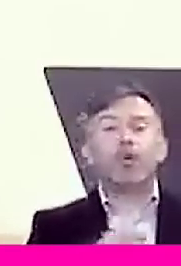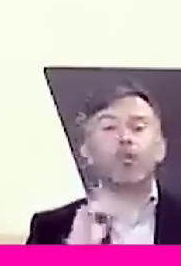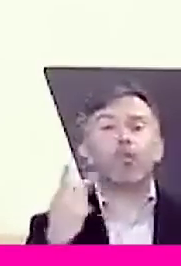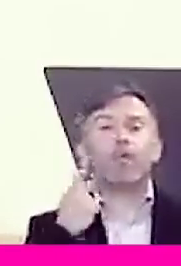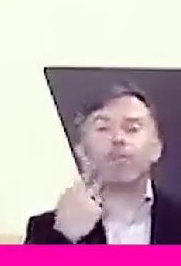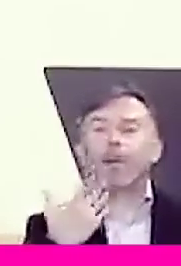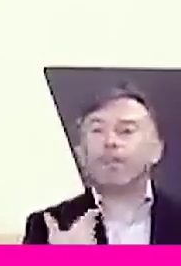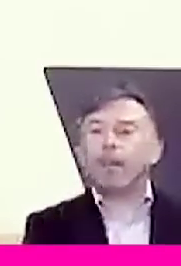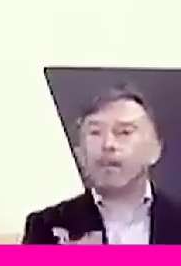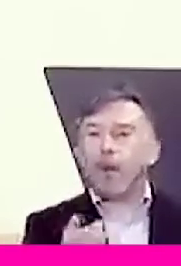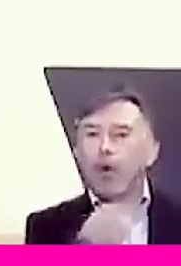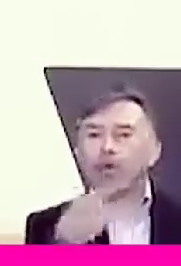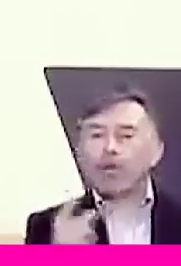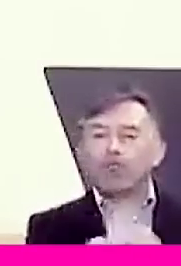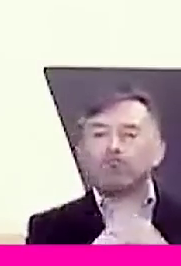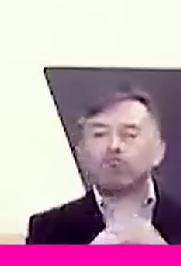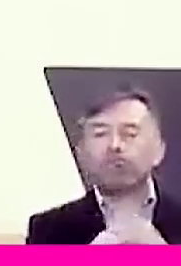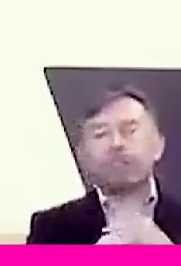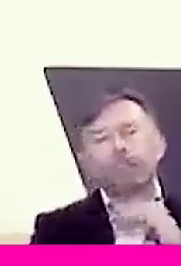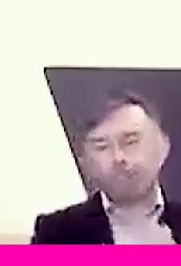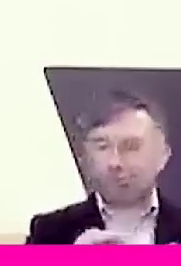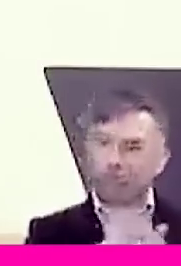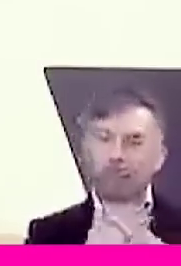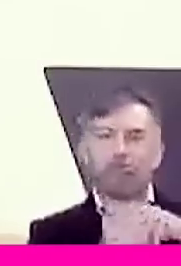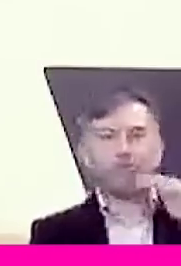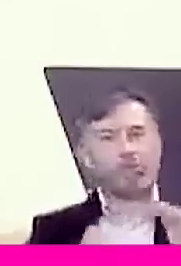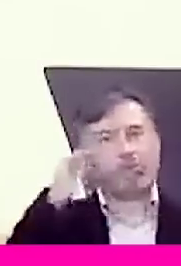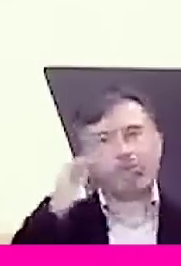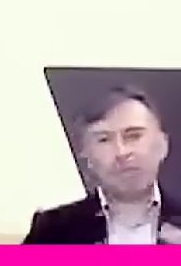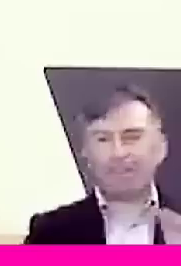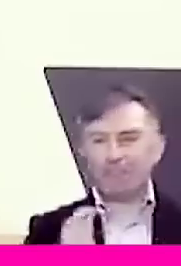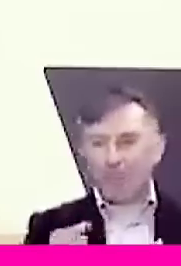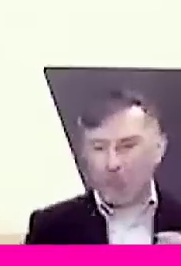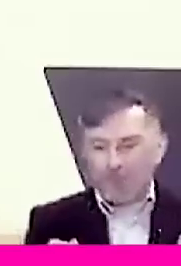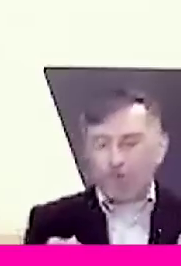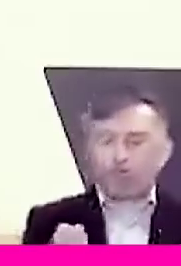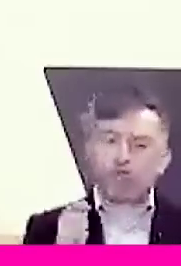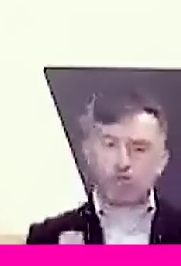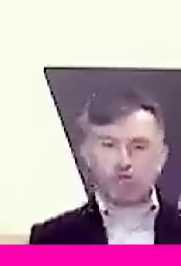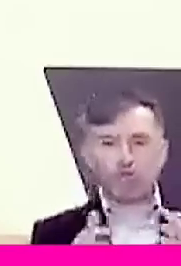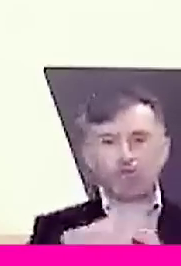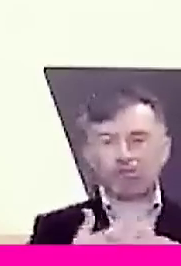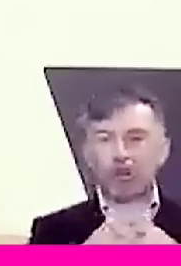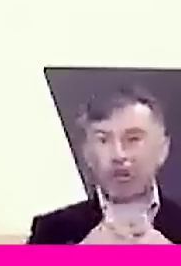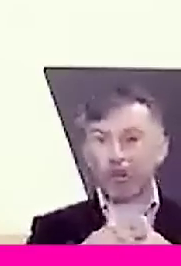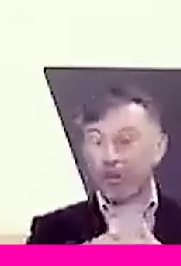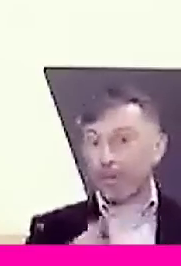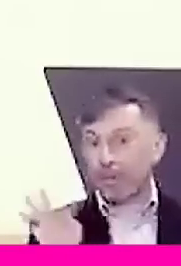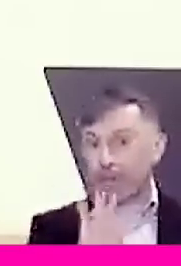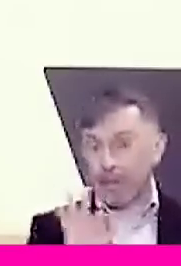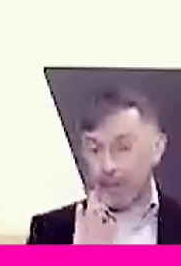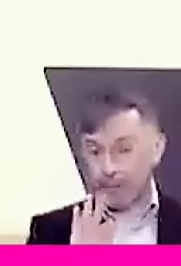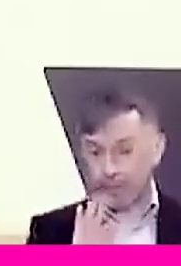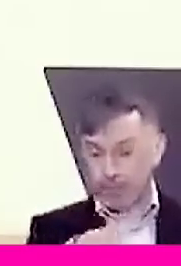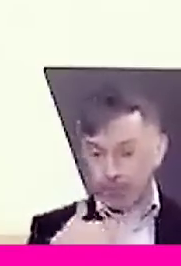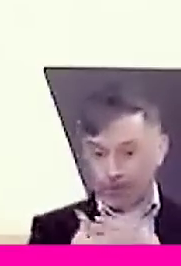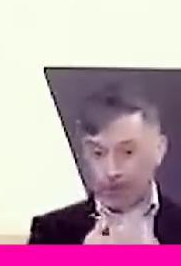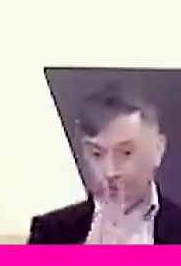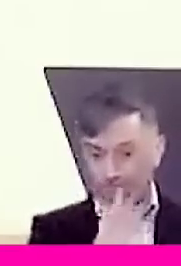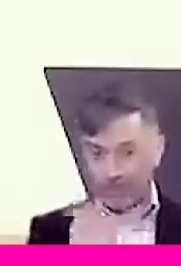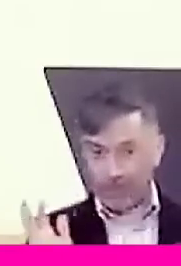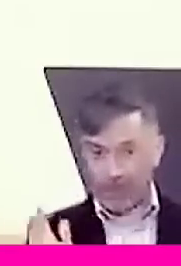democrática que hoy tenemos podríamos perder En consecuencia que el día después de las elecciones uno de los fundamentos